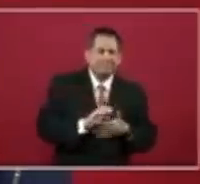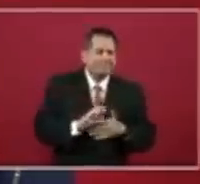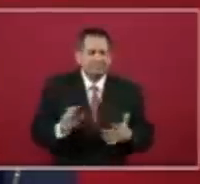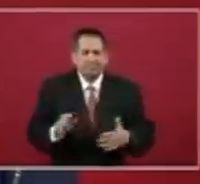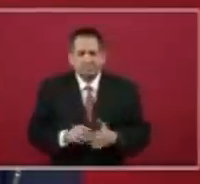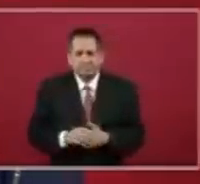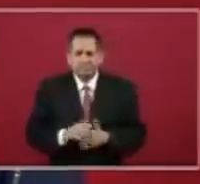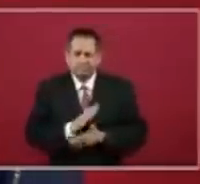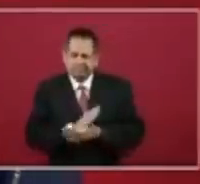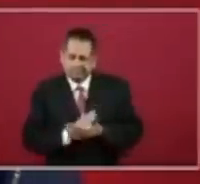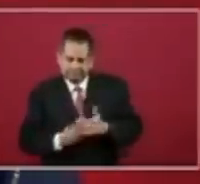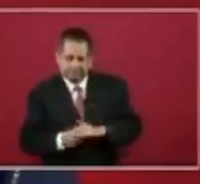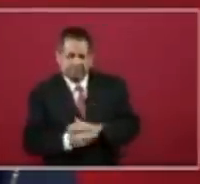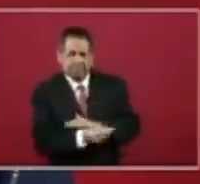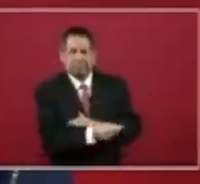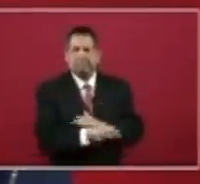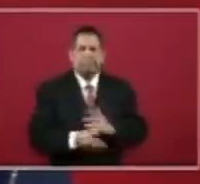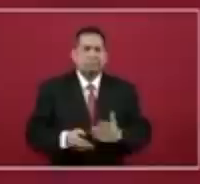Moches,